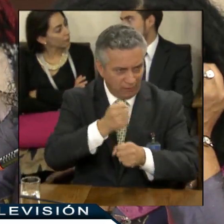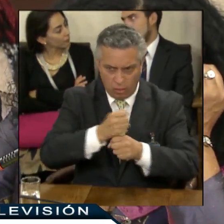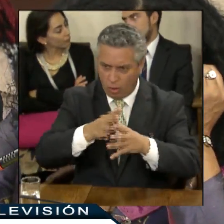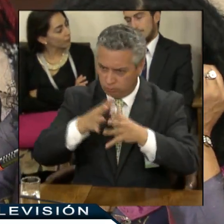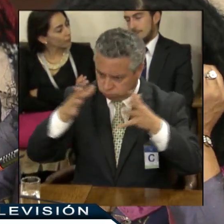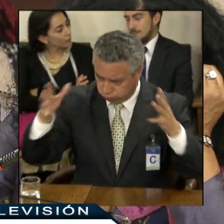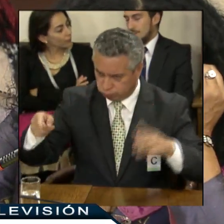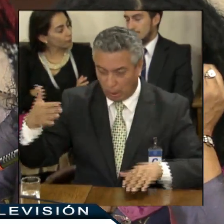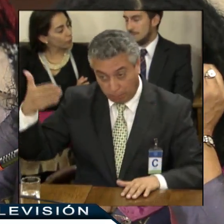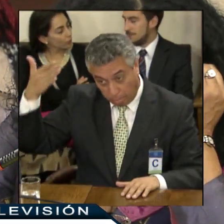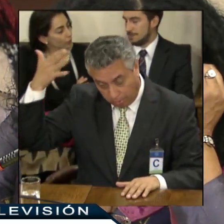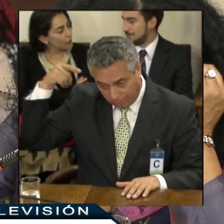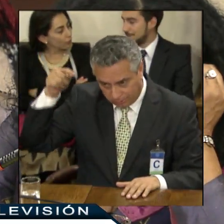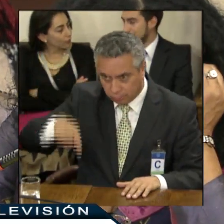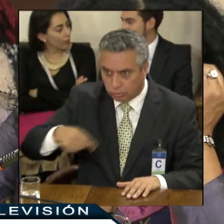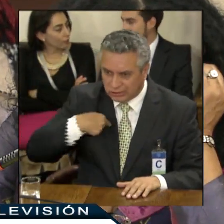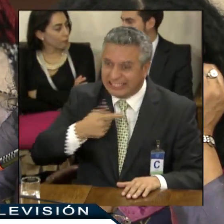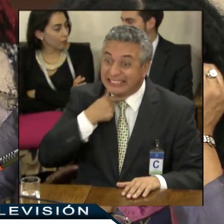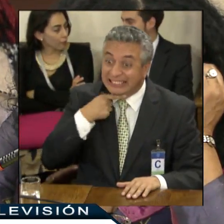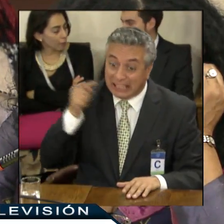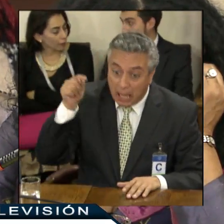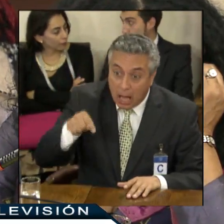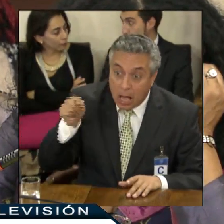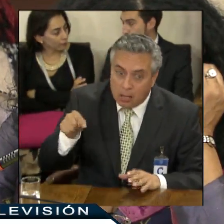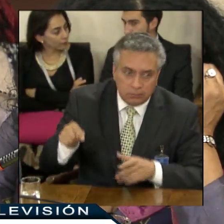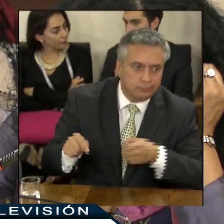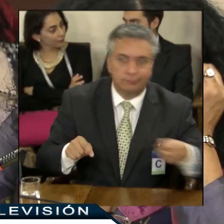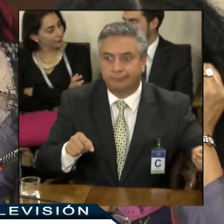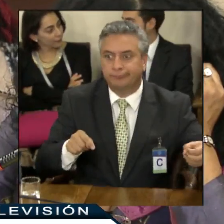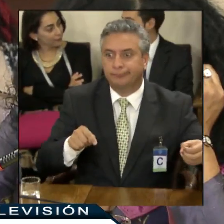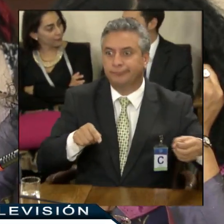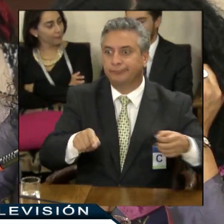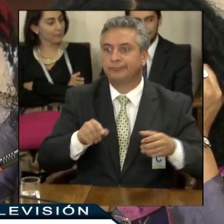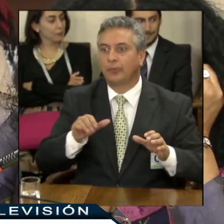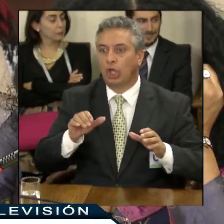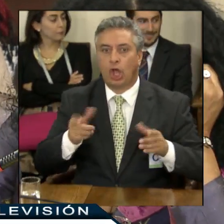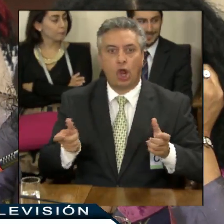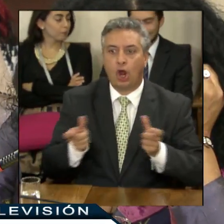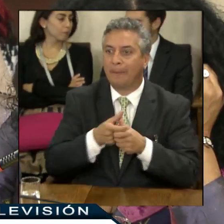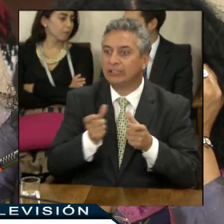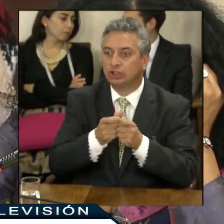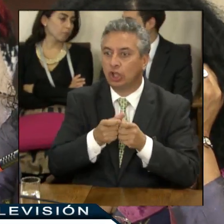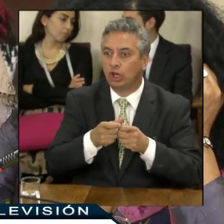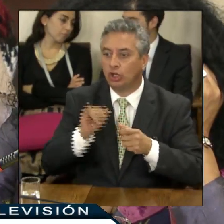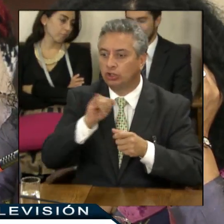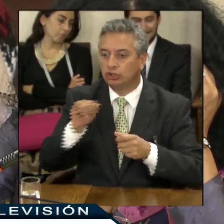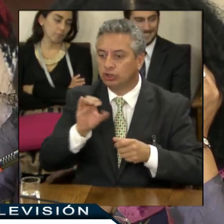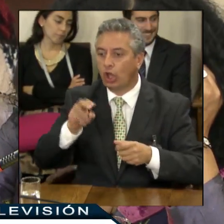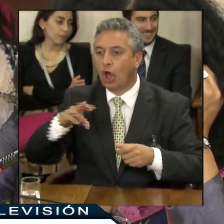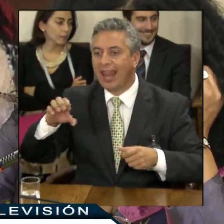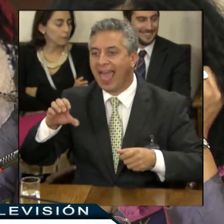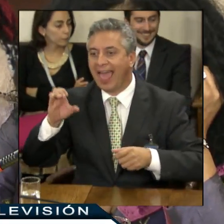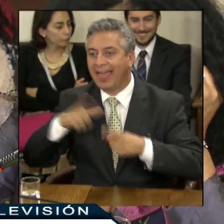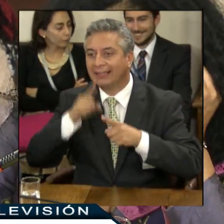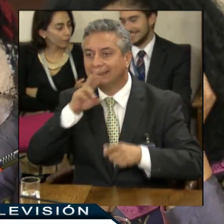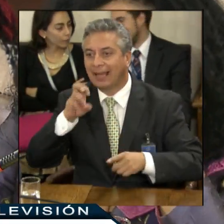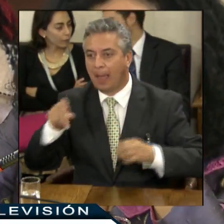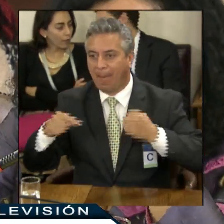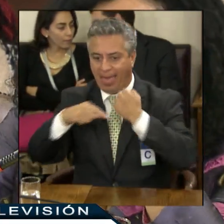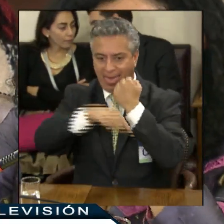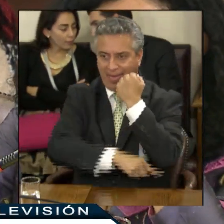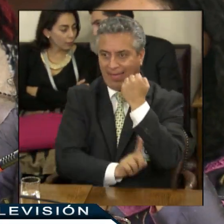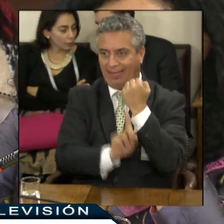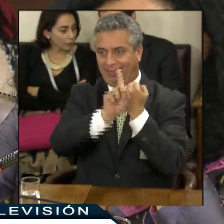hace rato que están quise quedar en esta comisión y se me cruzó con comisión de zona extrema y tenía tremendas ganas de estar aquí eh por por razones que